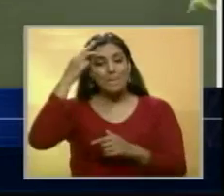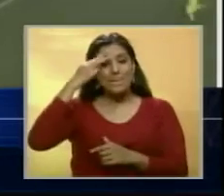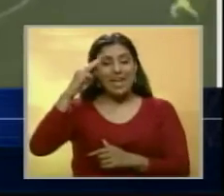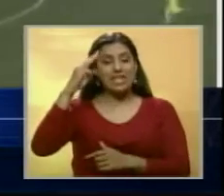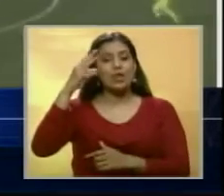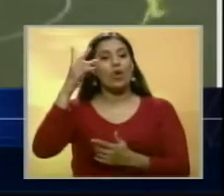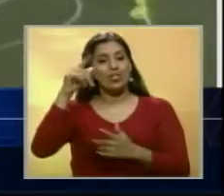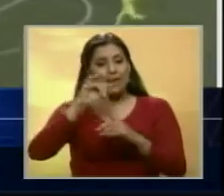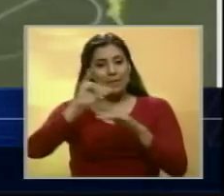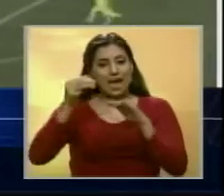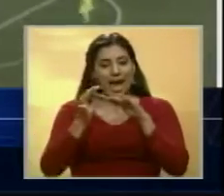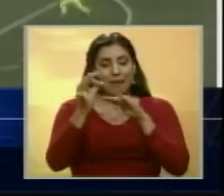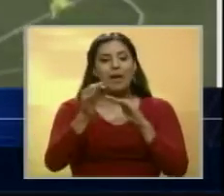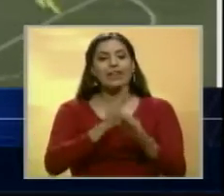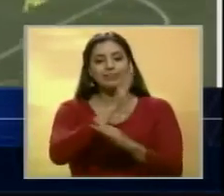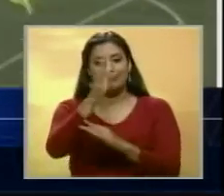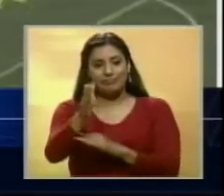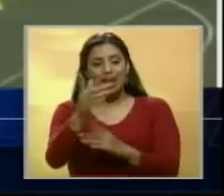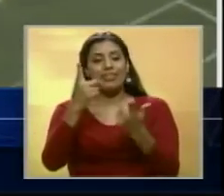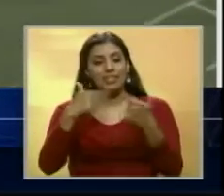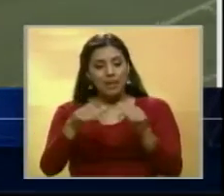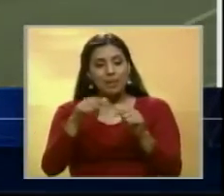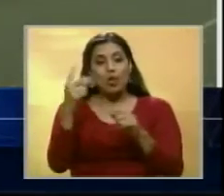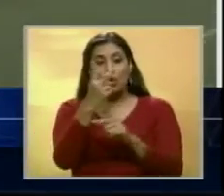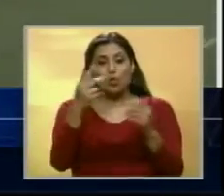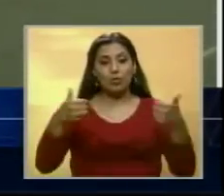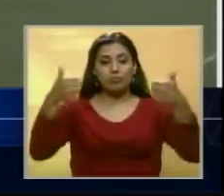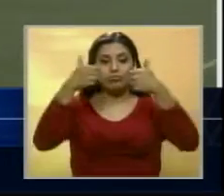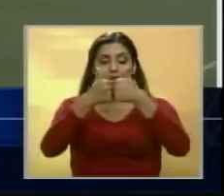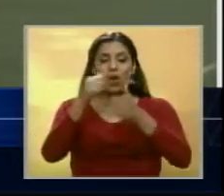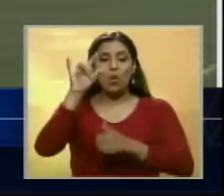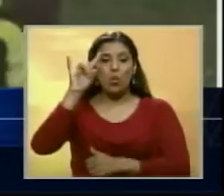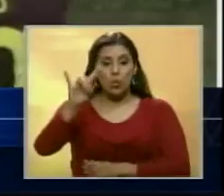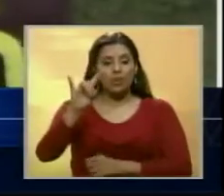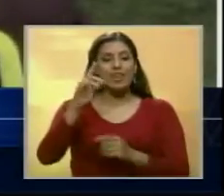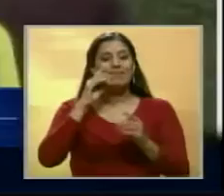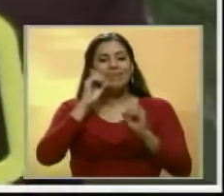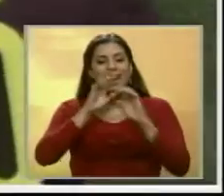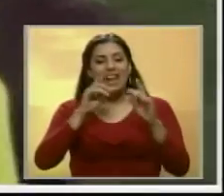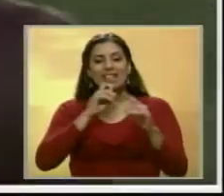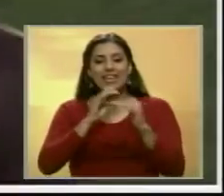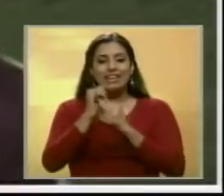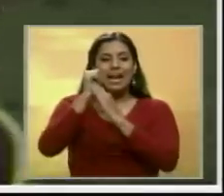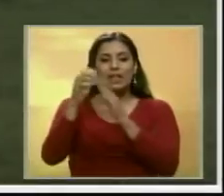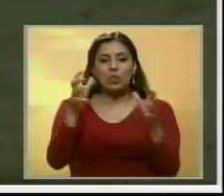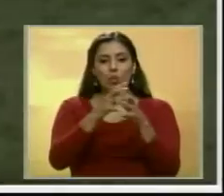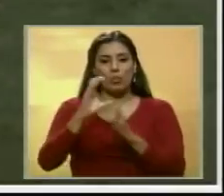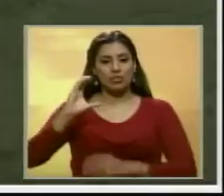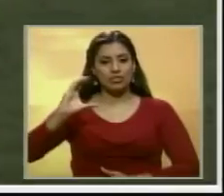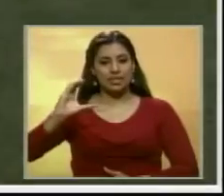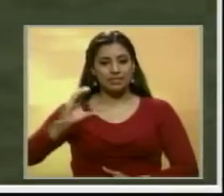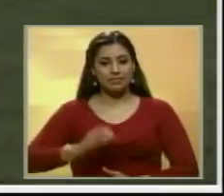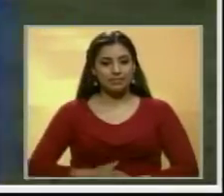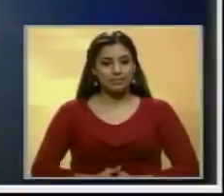también clasificó a los mexicanos. Ambas selecciones se medirán el próximo lunes para definir el liderato del Grupo C.